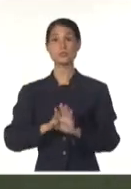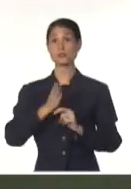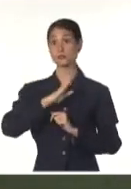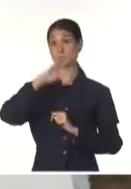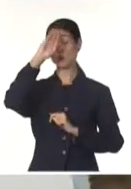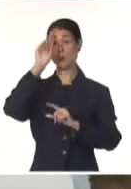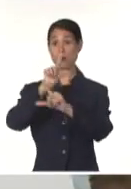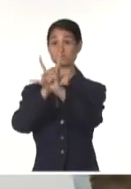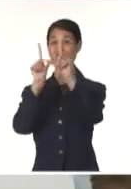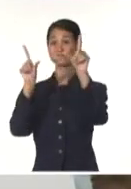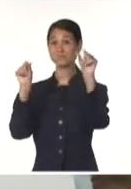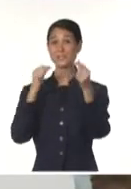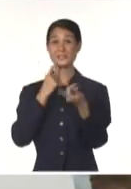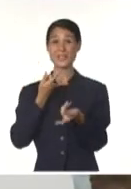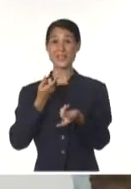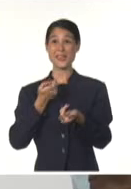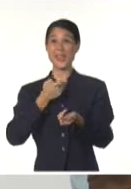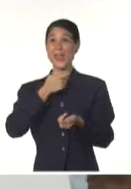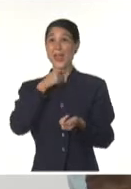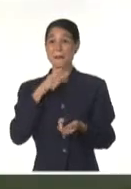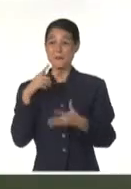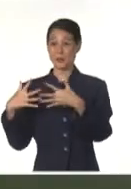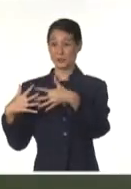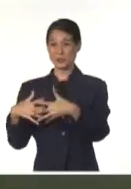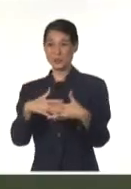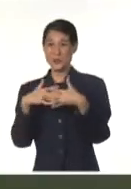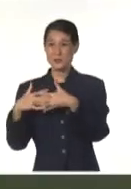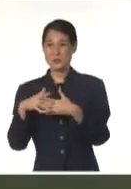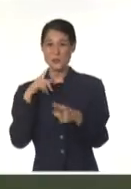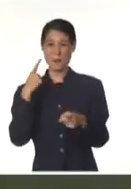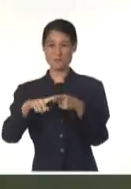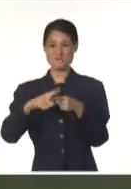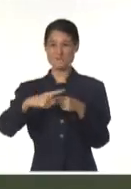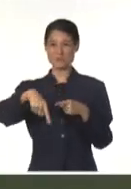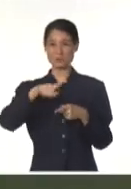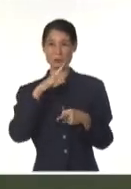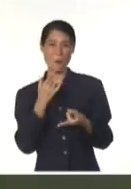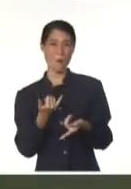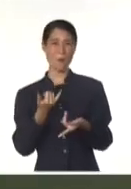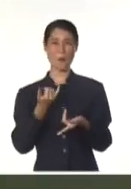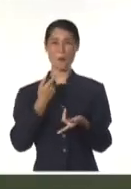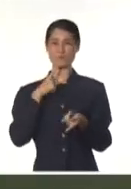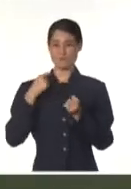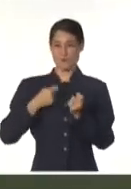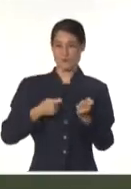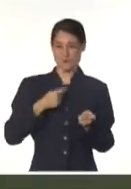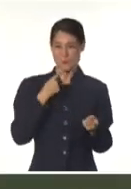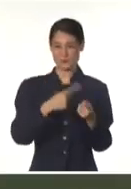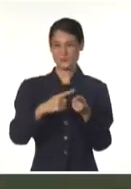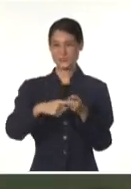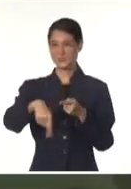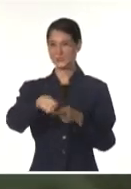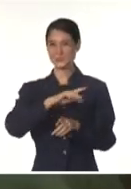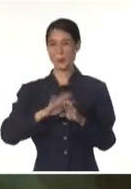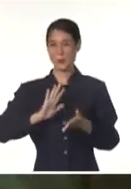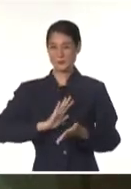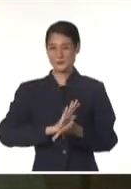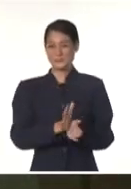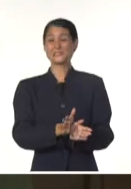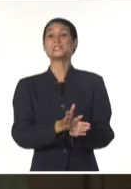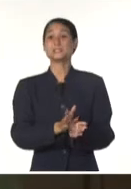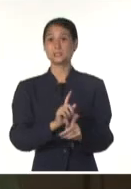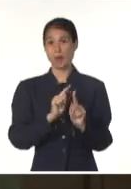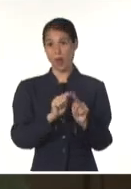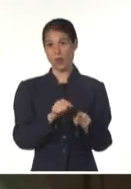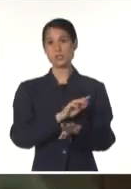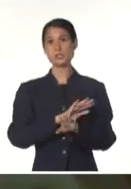estado constantemente asediado por la política imperial, soportando un bloqueo recrudecido, una inclusión en una lista espuria de países que